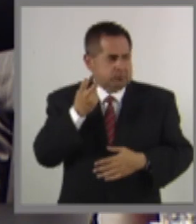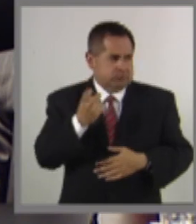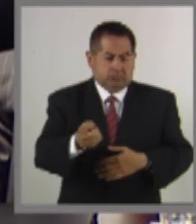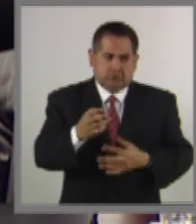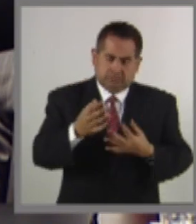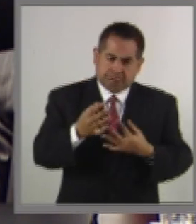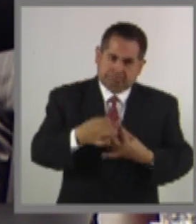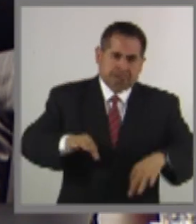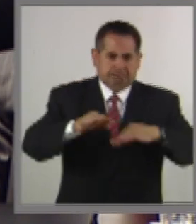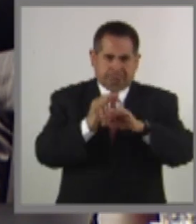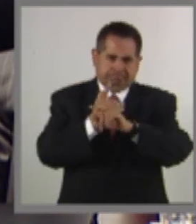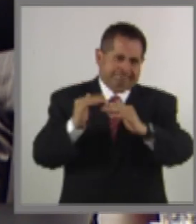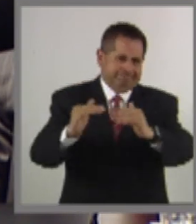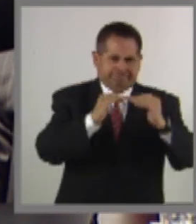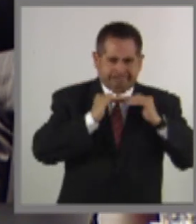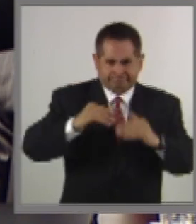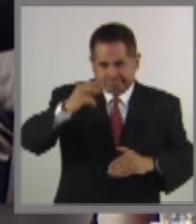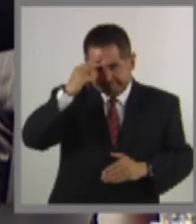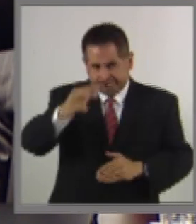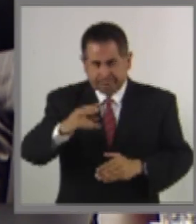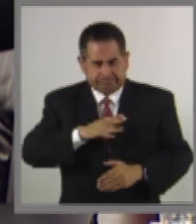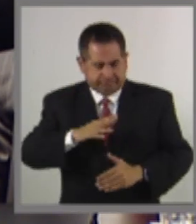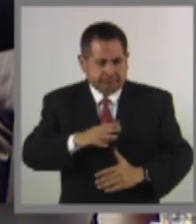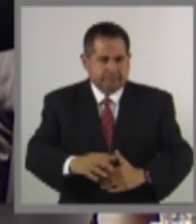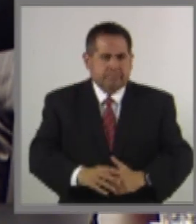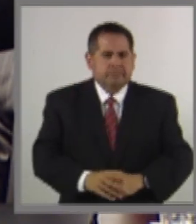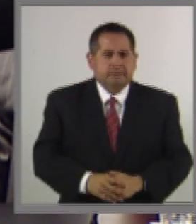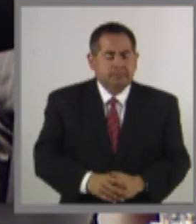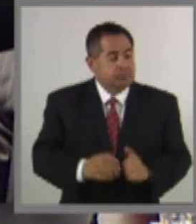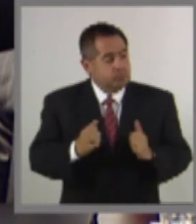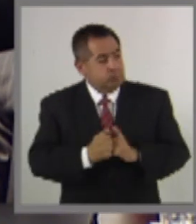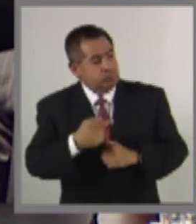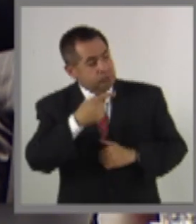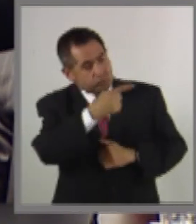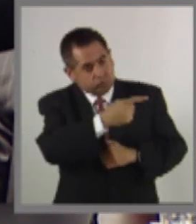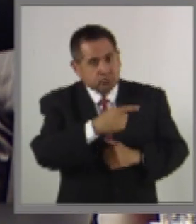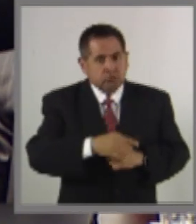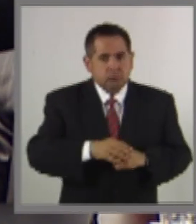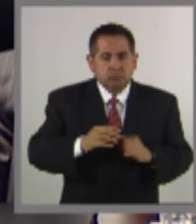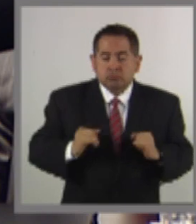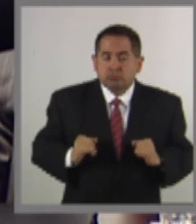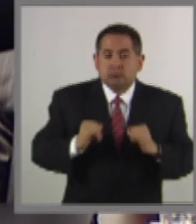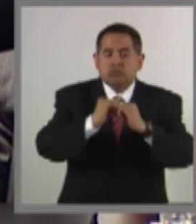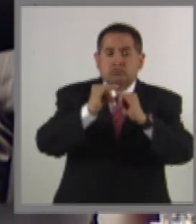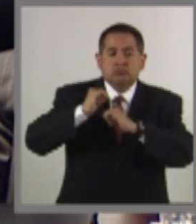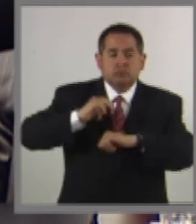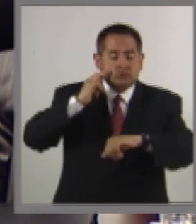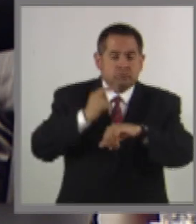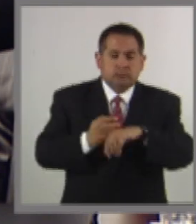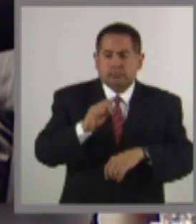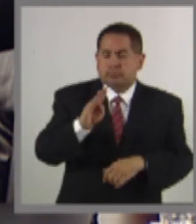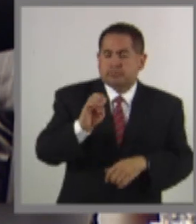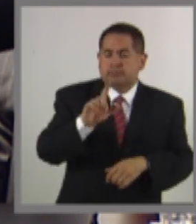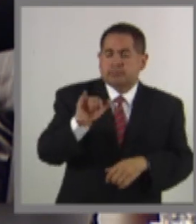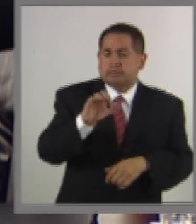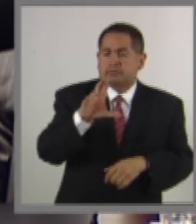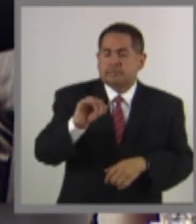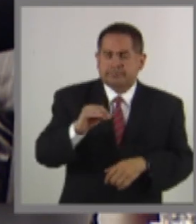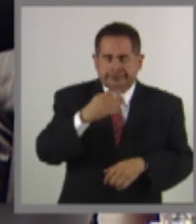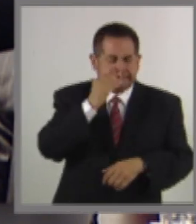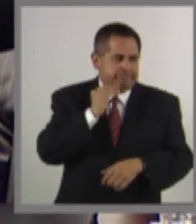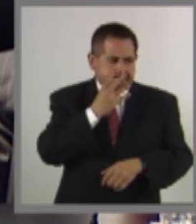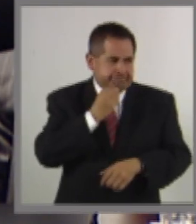más democráticos que tiene el país. Contigo, en el Instituto Belisario Domínguez,